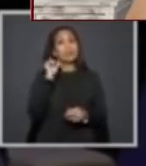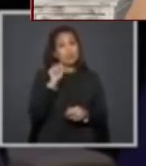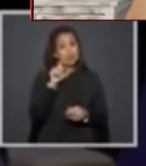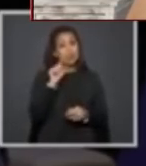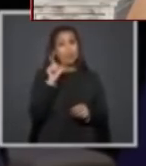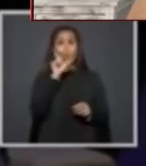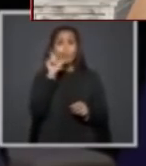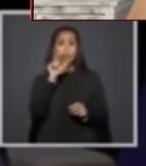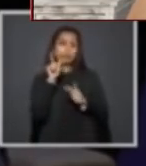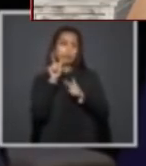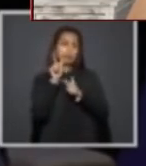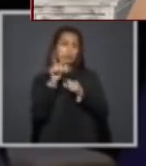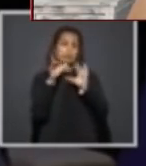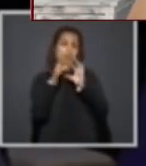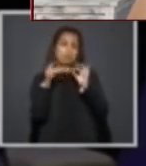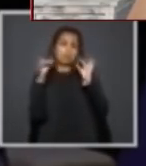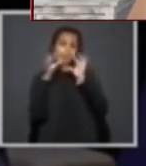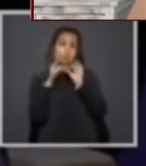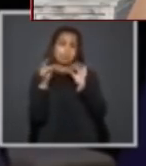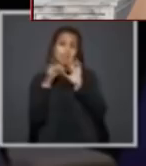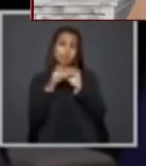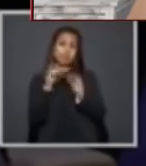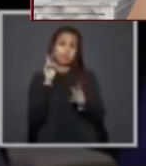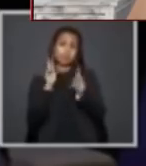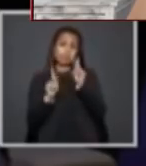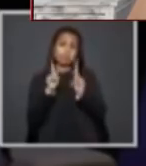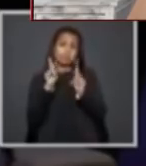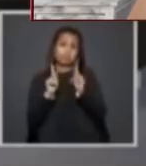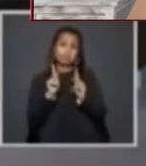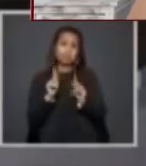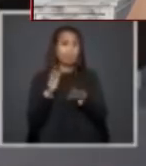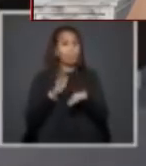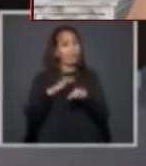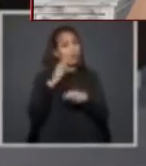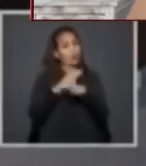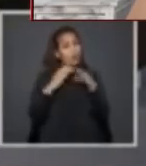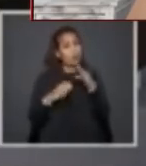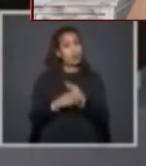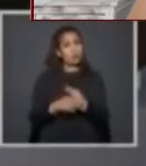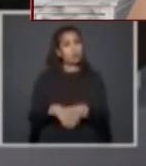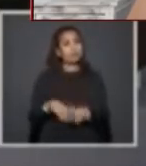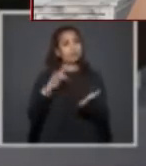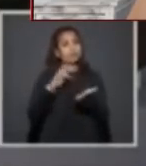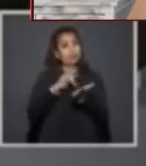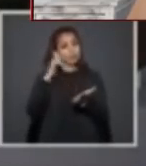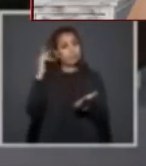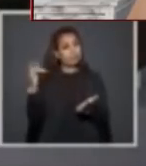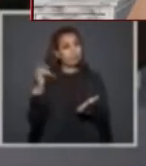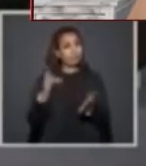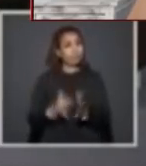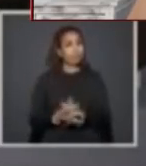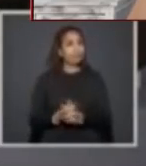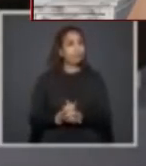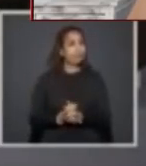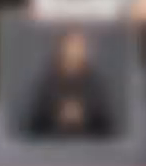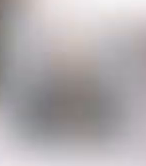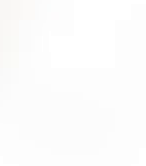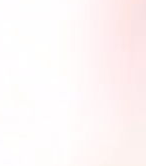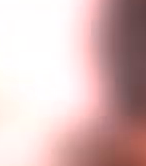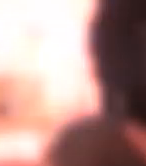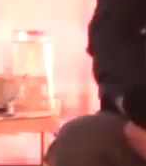fue cuando reiteró su postura sobre el aborto. Cuando se le cuestionó, volvió a decir